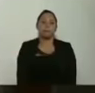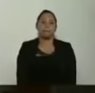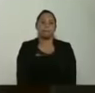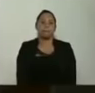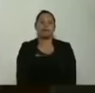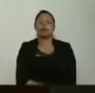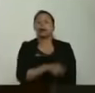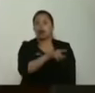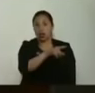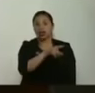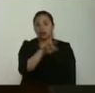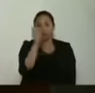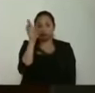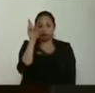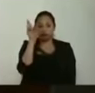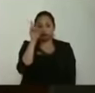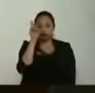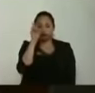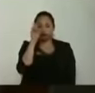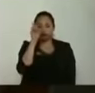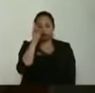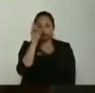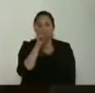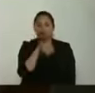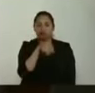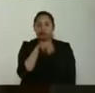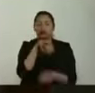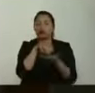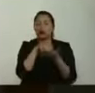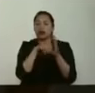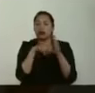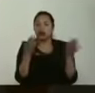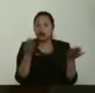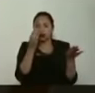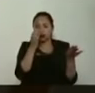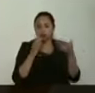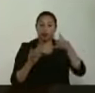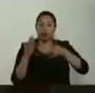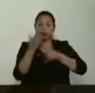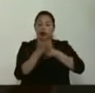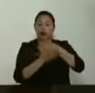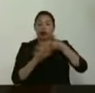ellos tienen toda la razón, pero no quiere decir eso que el país no esté respondiendo.